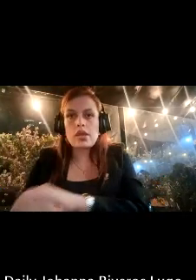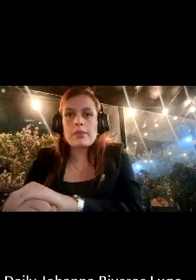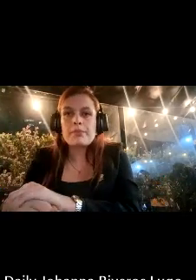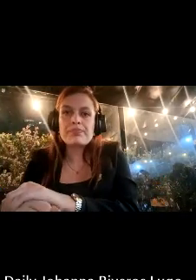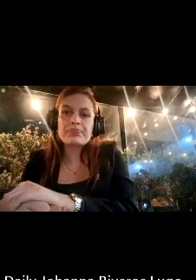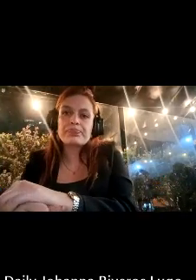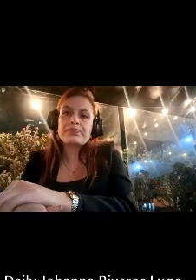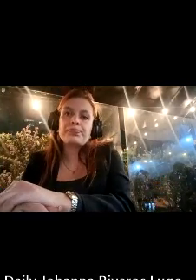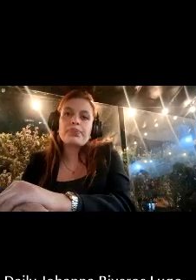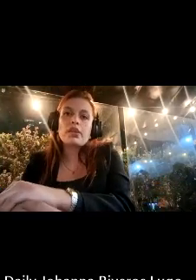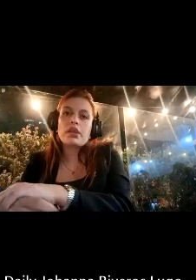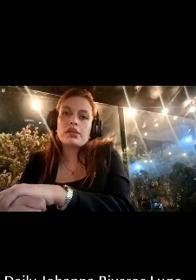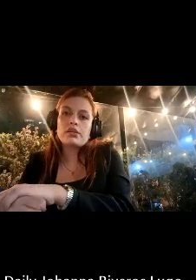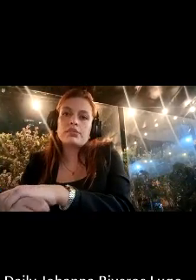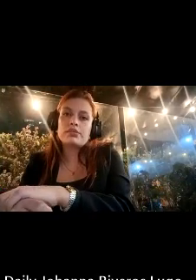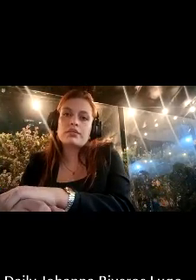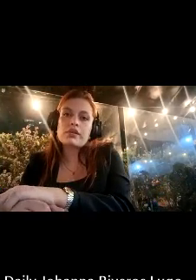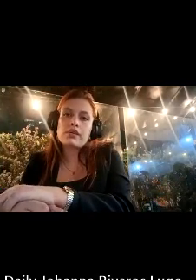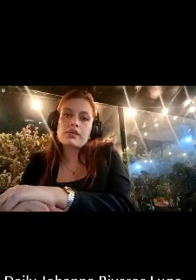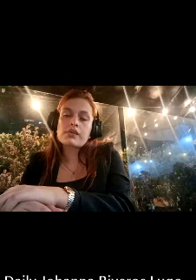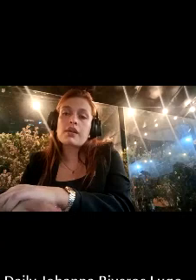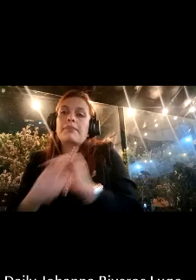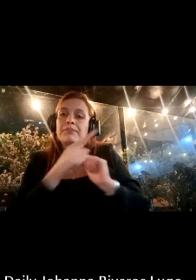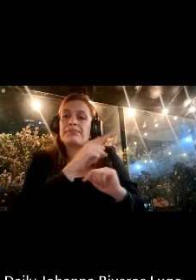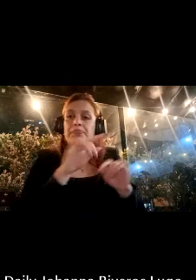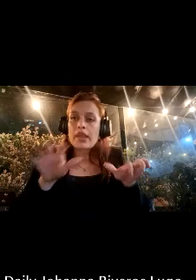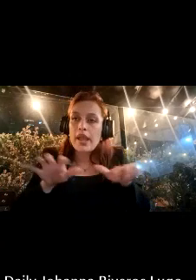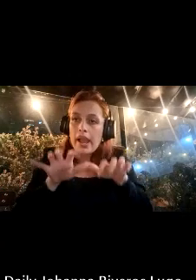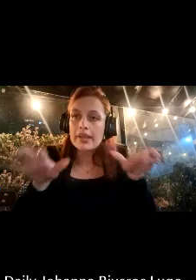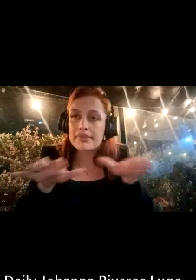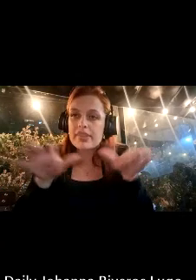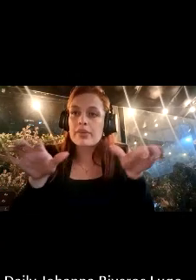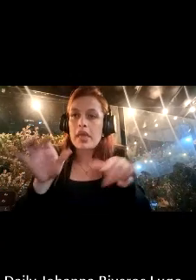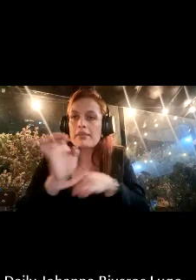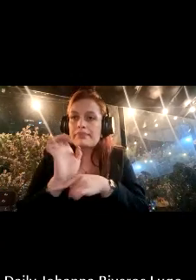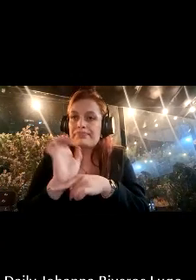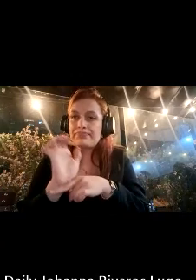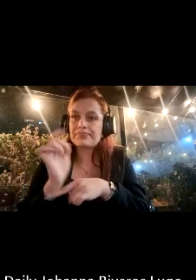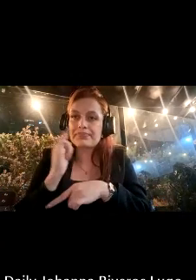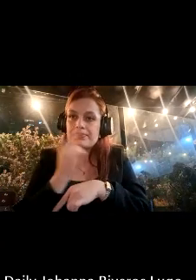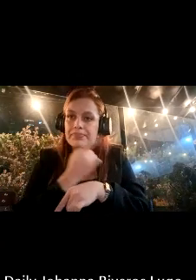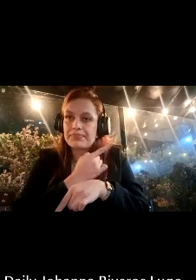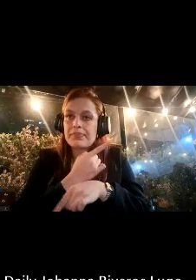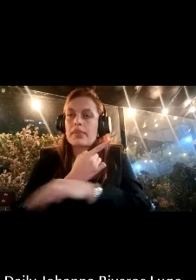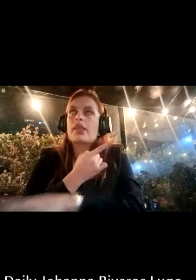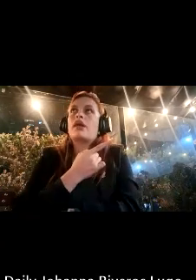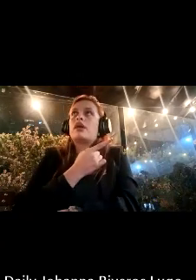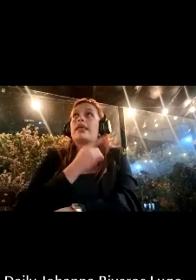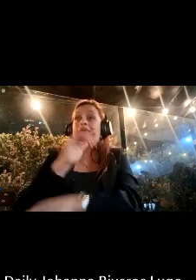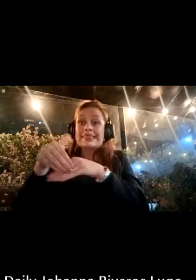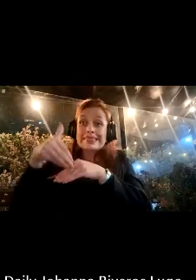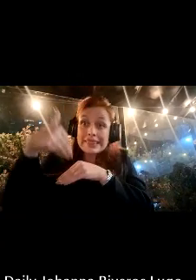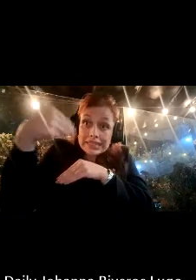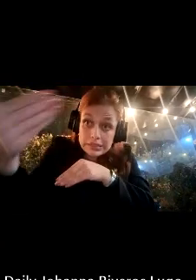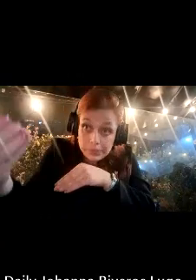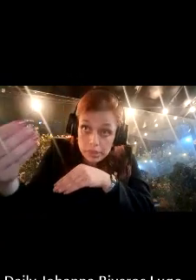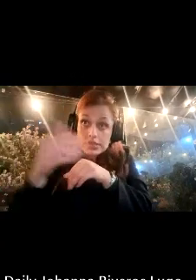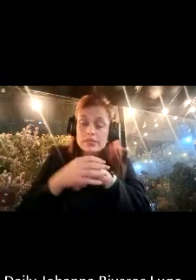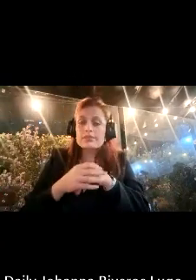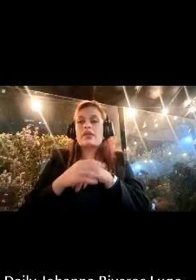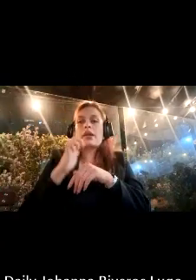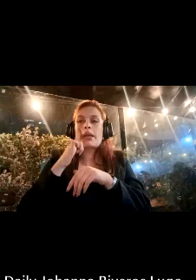Bueno, acá tenemos una actividad para que hagamos un ejercicio y después de esto pasamos a la revisión de la